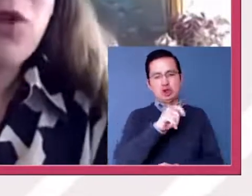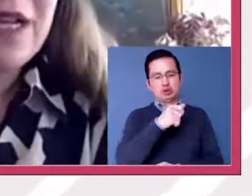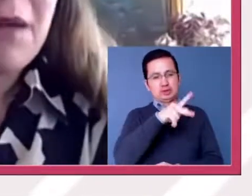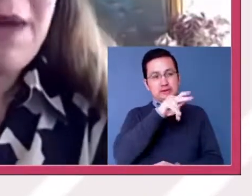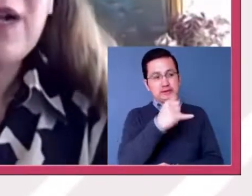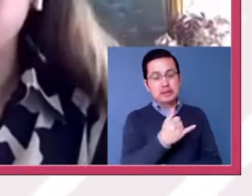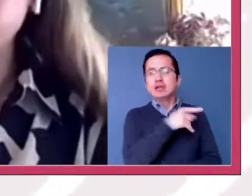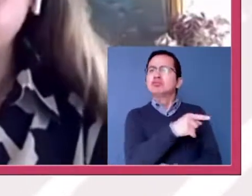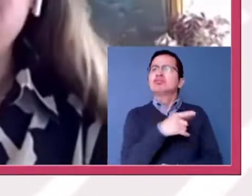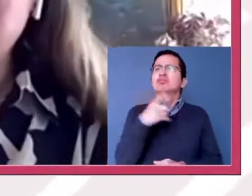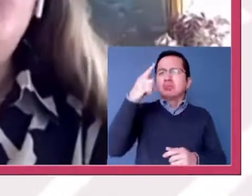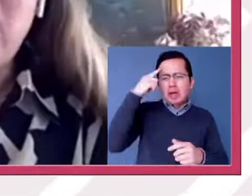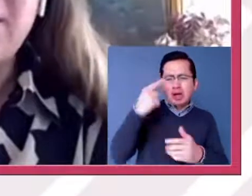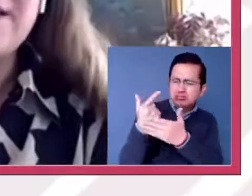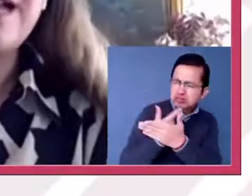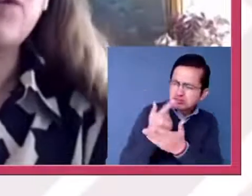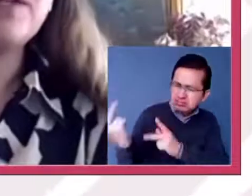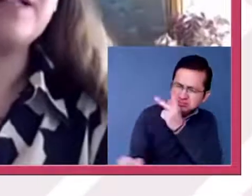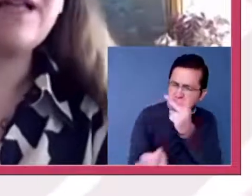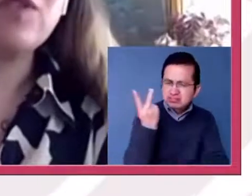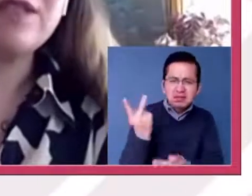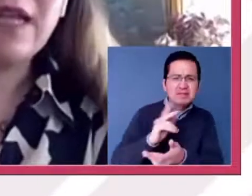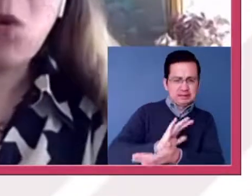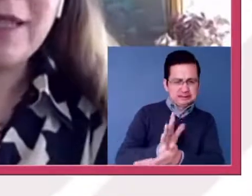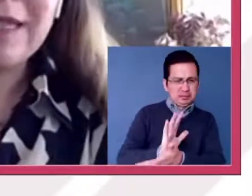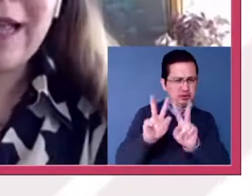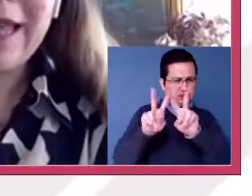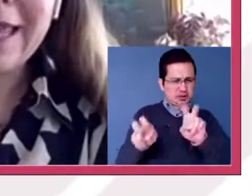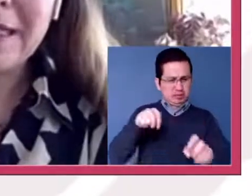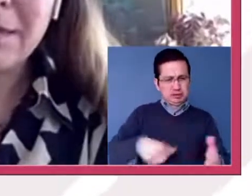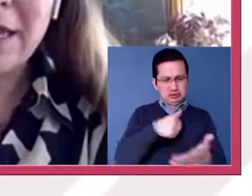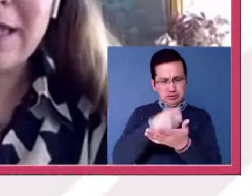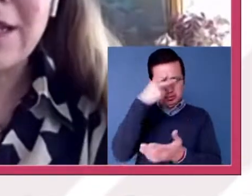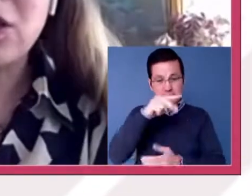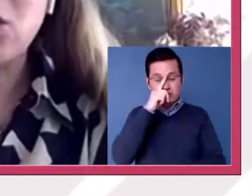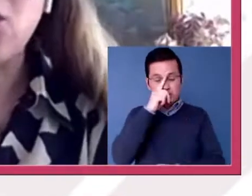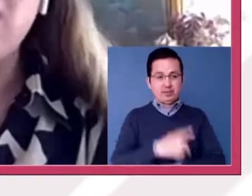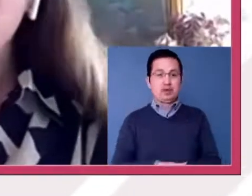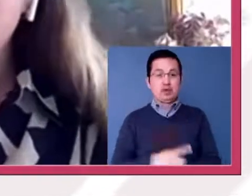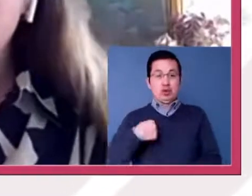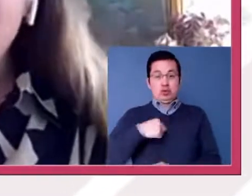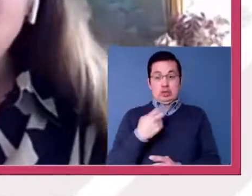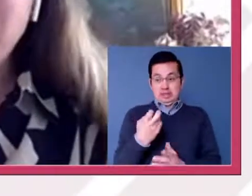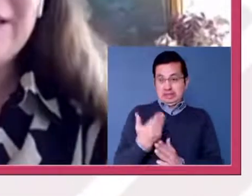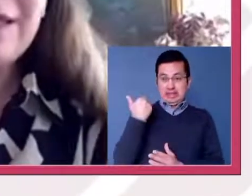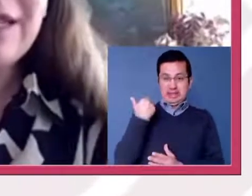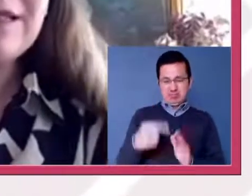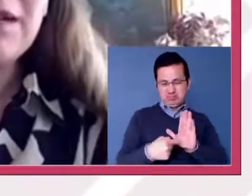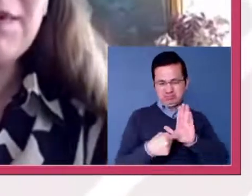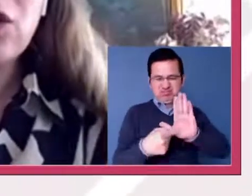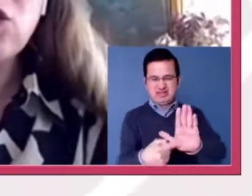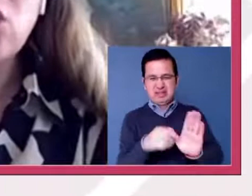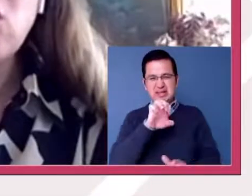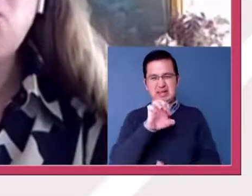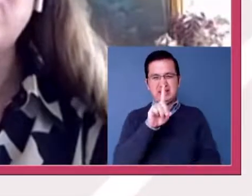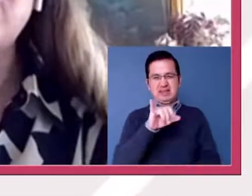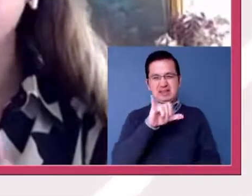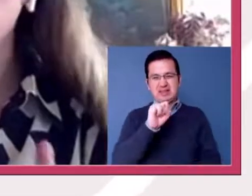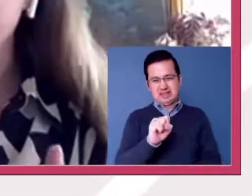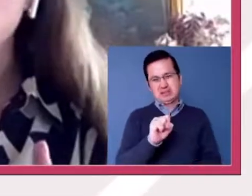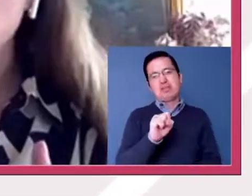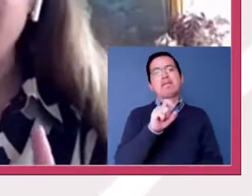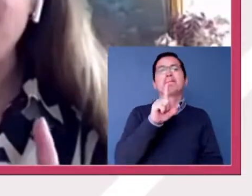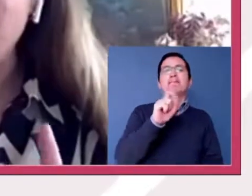noviembre, justo en el marco de nuestro 10º aniversario, presentamos esta encuesta EDIS 2021, la cual pretende servir no solo como